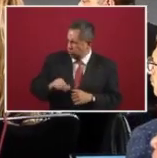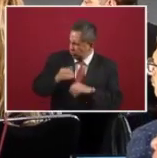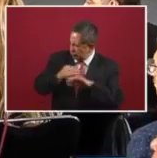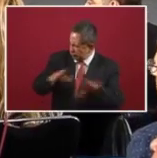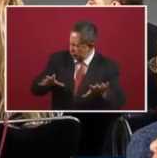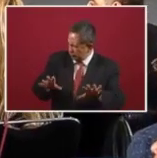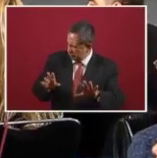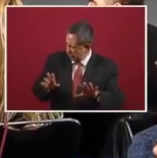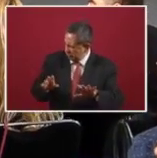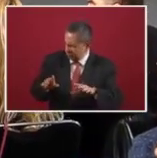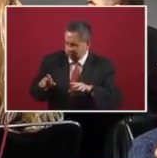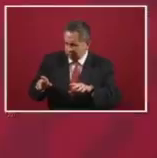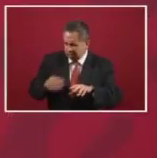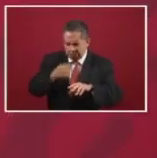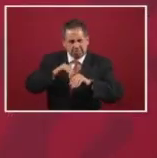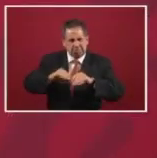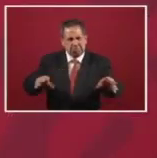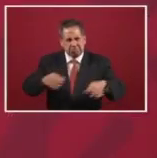conocer